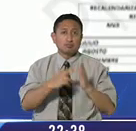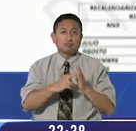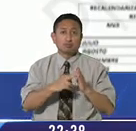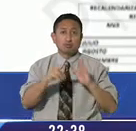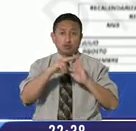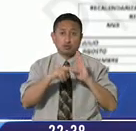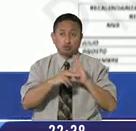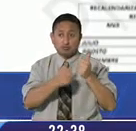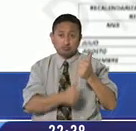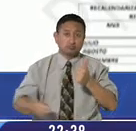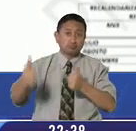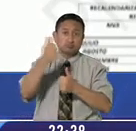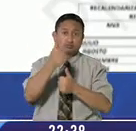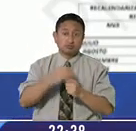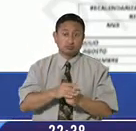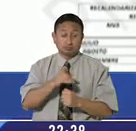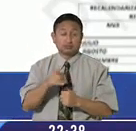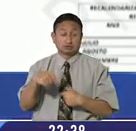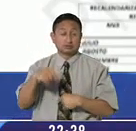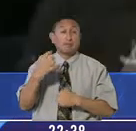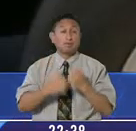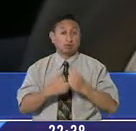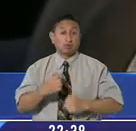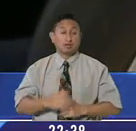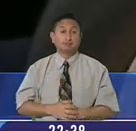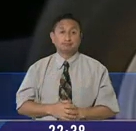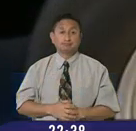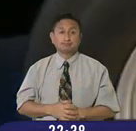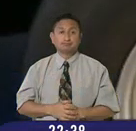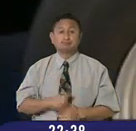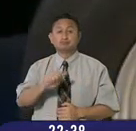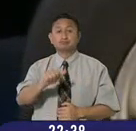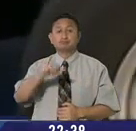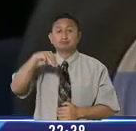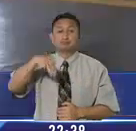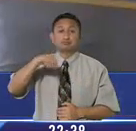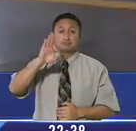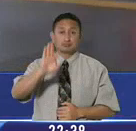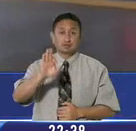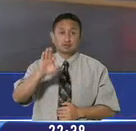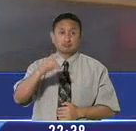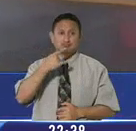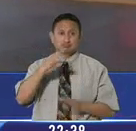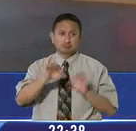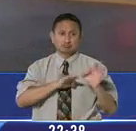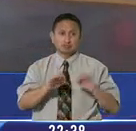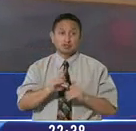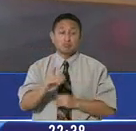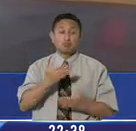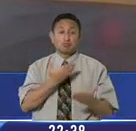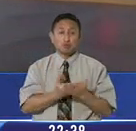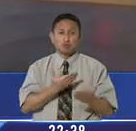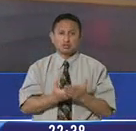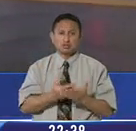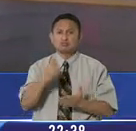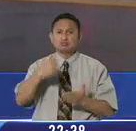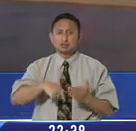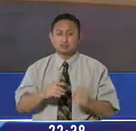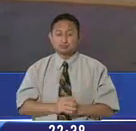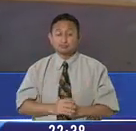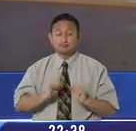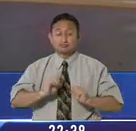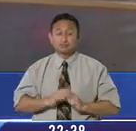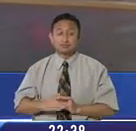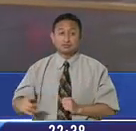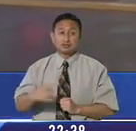norma superior, y ahí sí podríamos tener problemas. Desde la Agencia Metropolitana de Tránsito explicaron que esta propuesta lo que busca es evitar